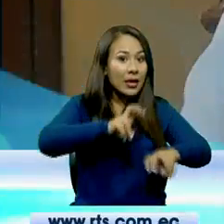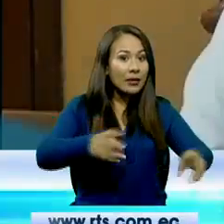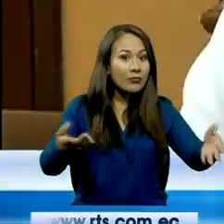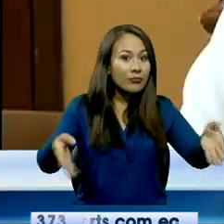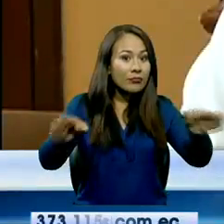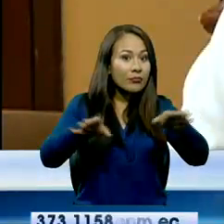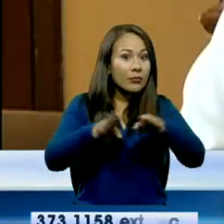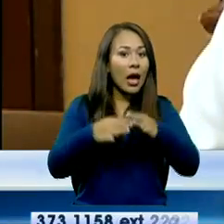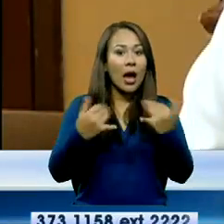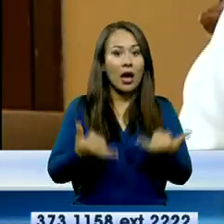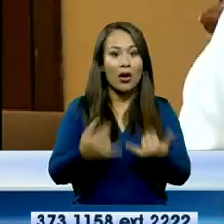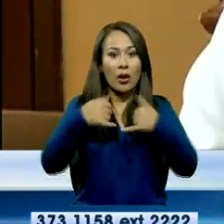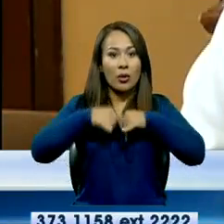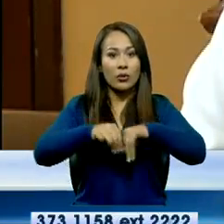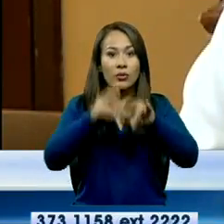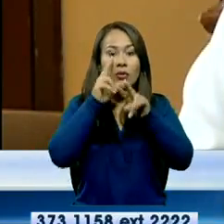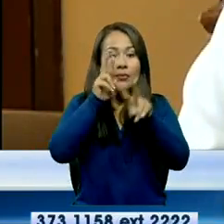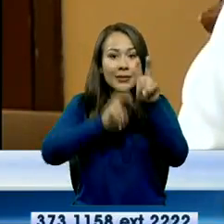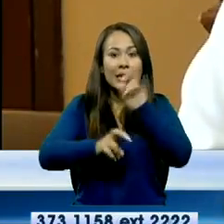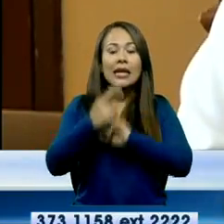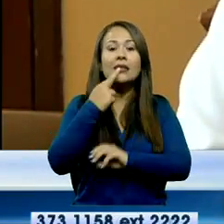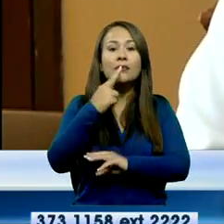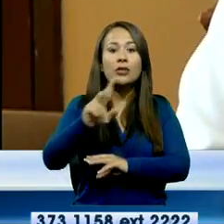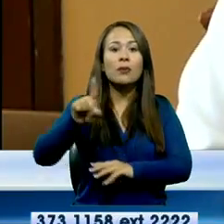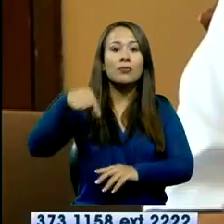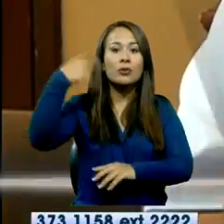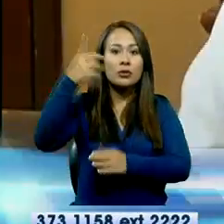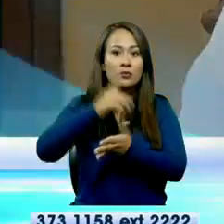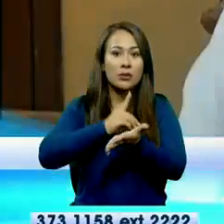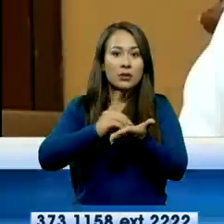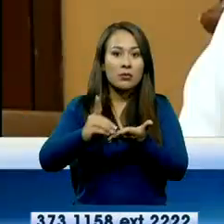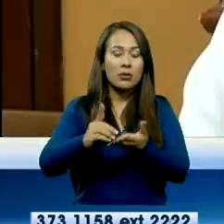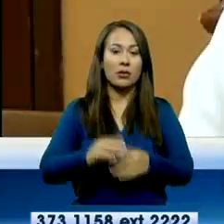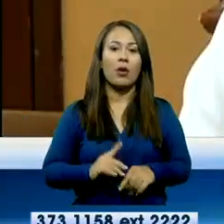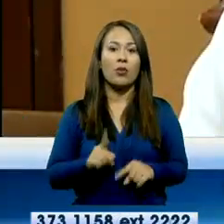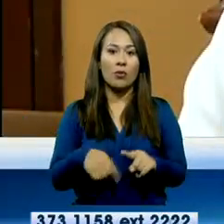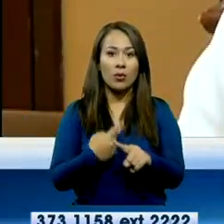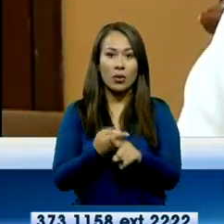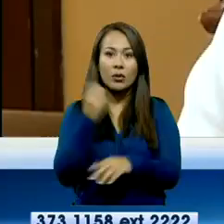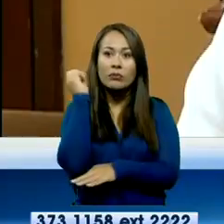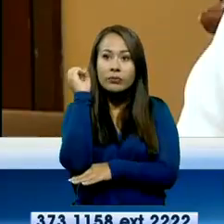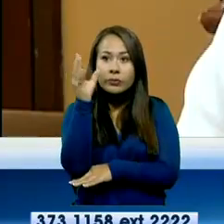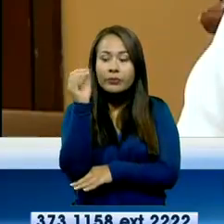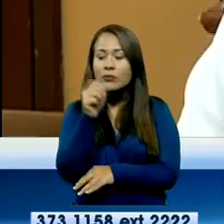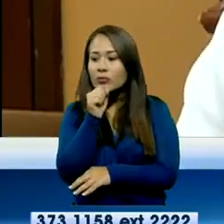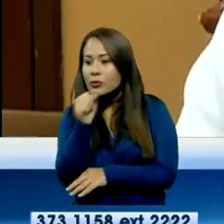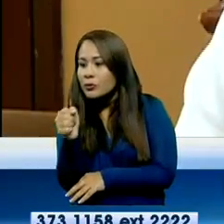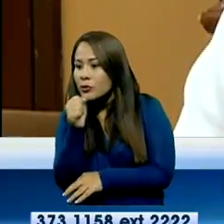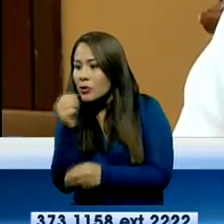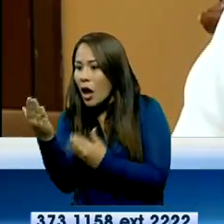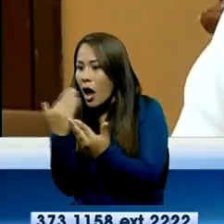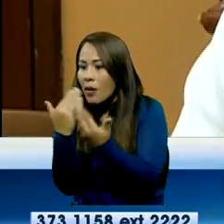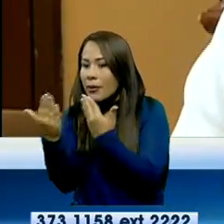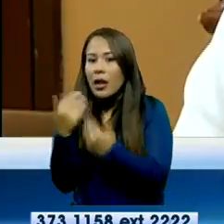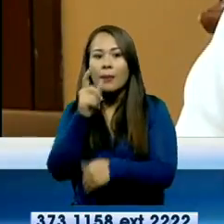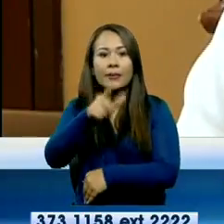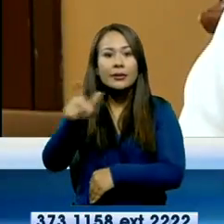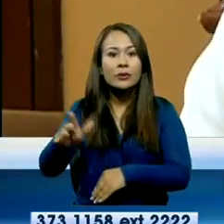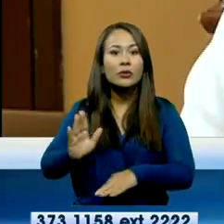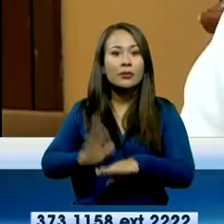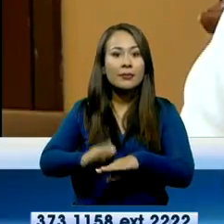curso y habrá resultados en próximas semanas una vez que se tomen las declaraciones a todas las personas involucradas. La